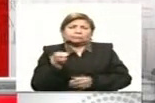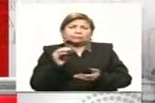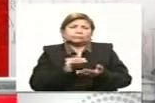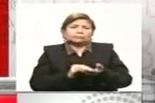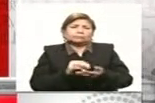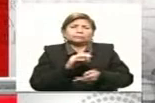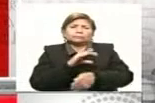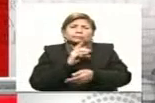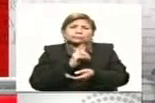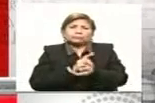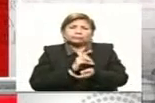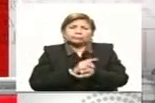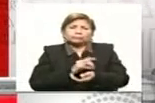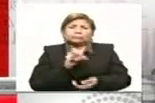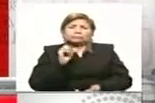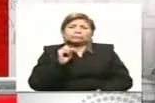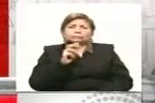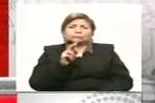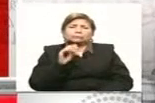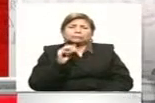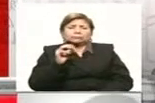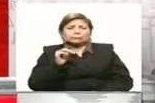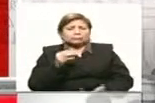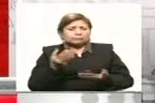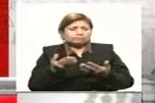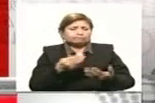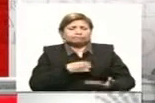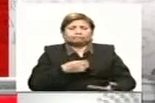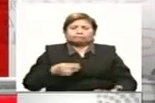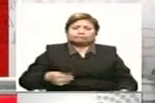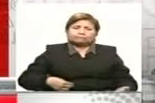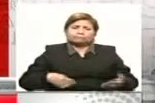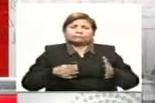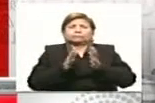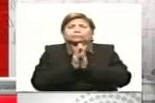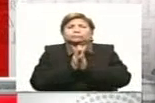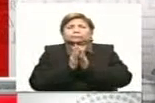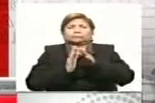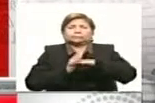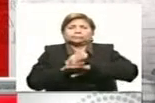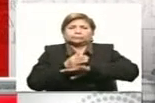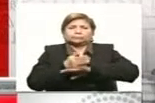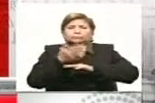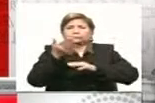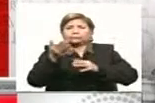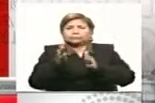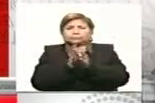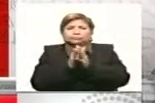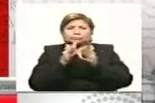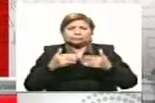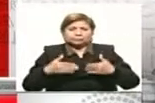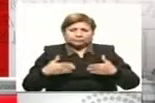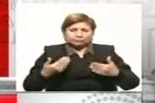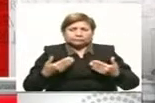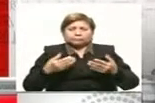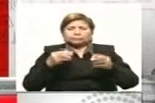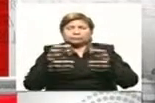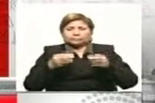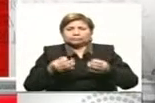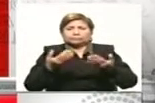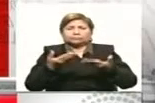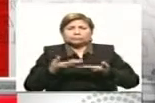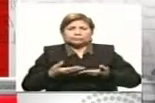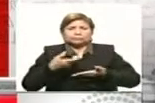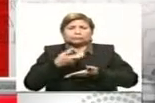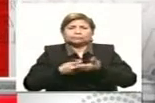de serum. Señor ministro, por favor, por su intermedio, a ver si puedes considerar en